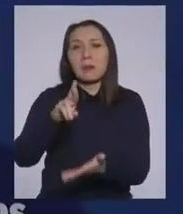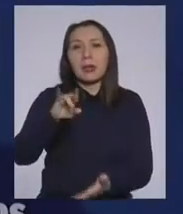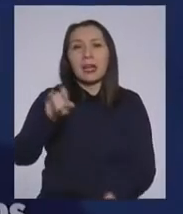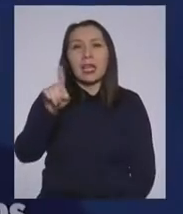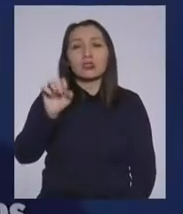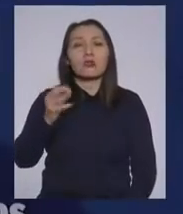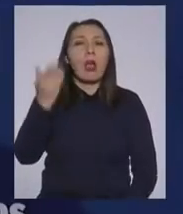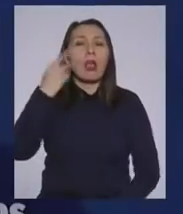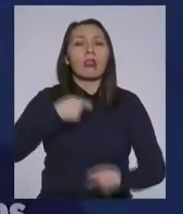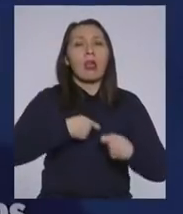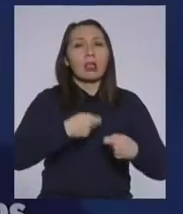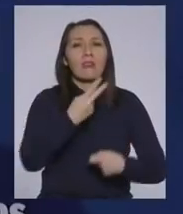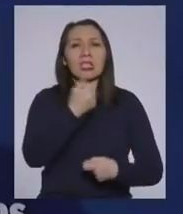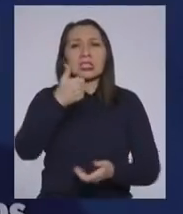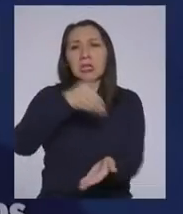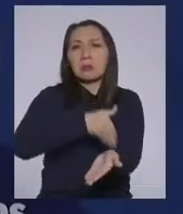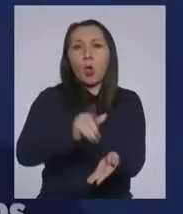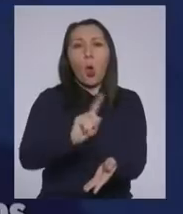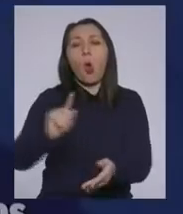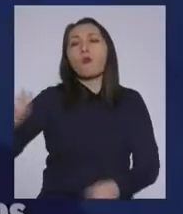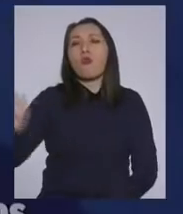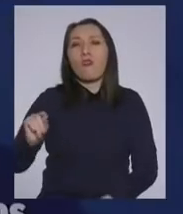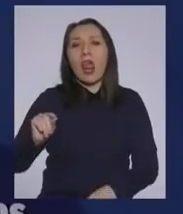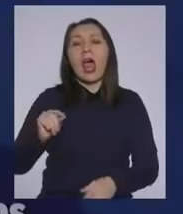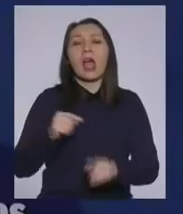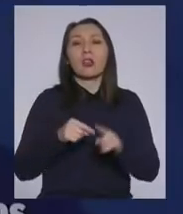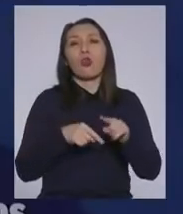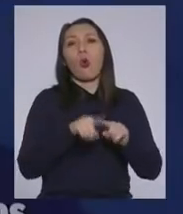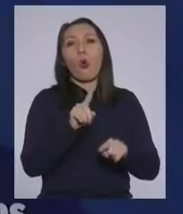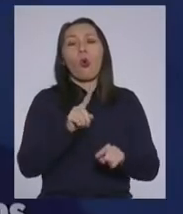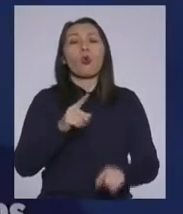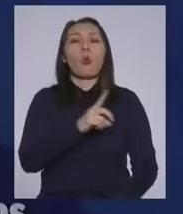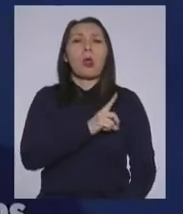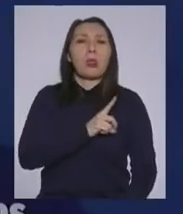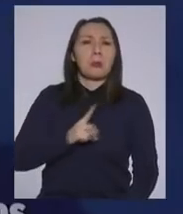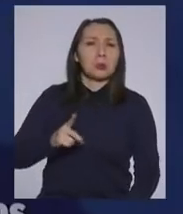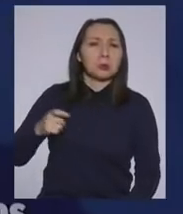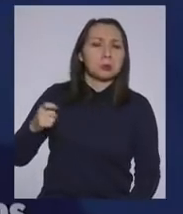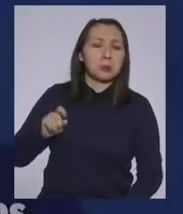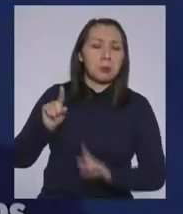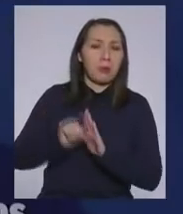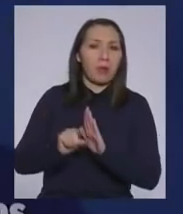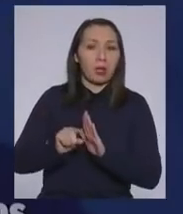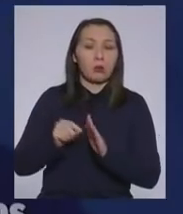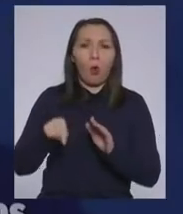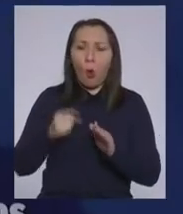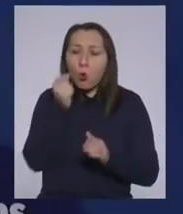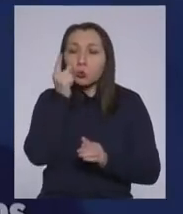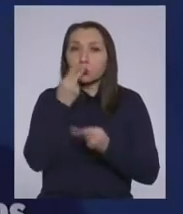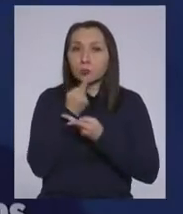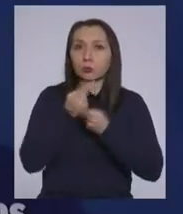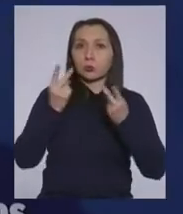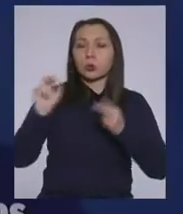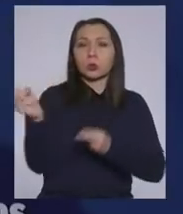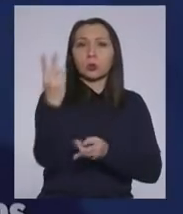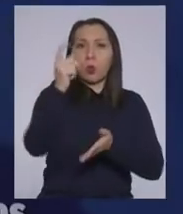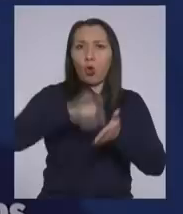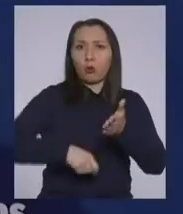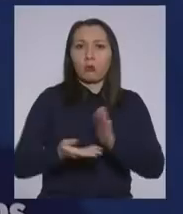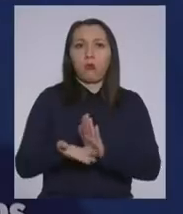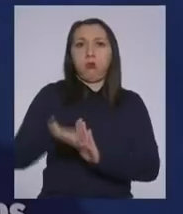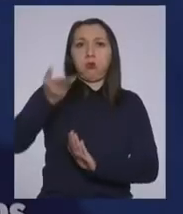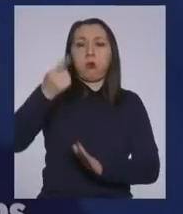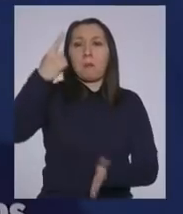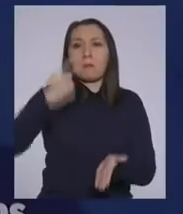costaba 26 millones, luego que era más barato incluso que lo que costaba un parlamentario, pero hoy se conoce un segundo contrato que haría aumentar los costos